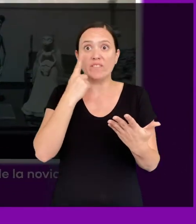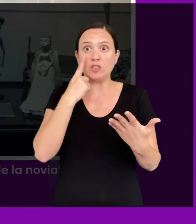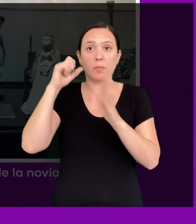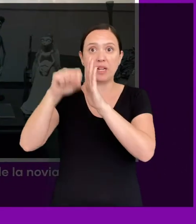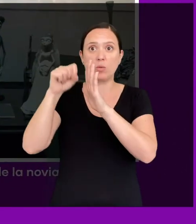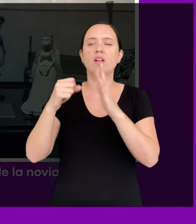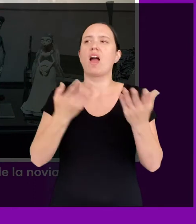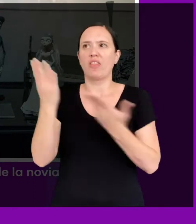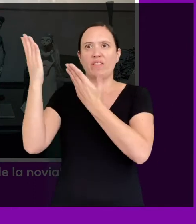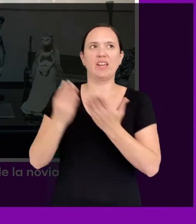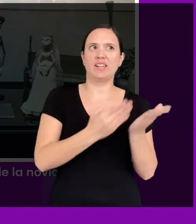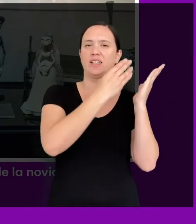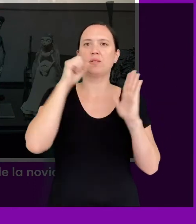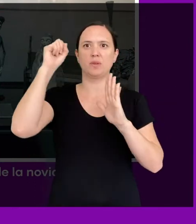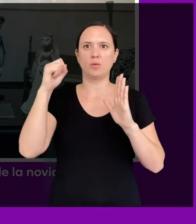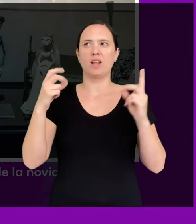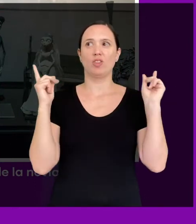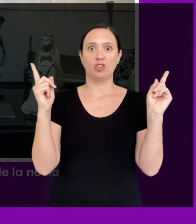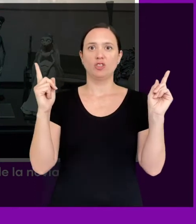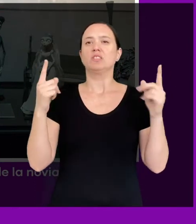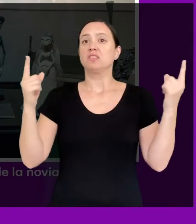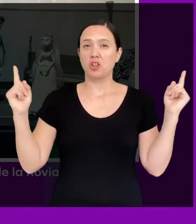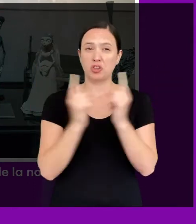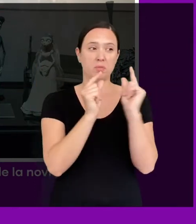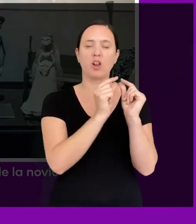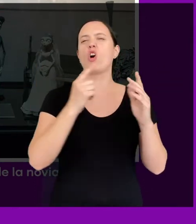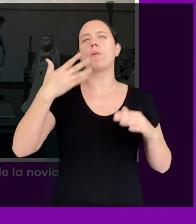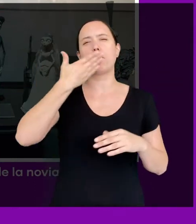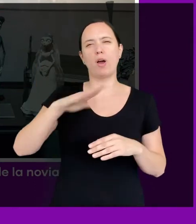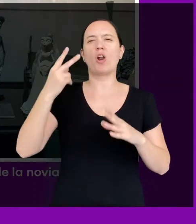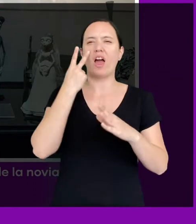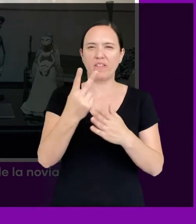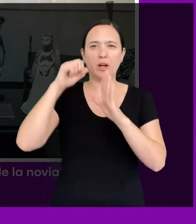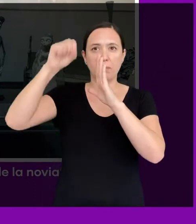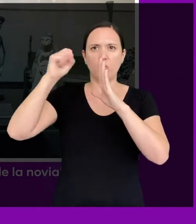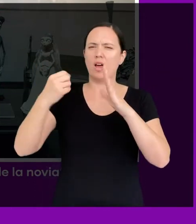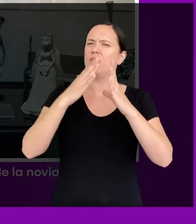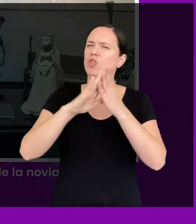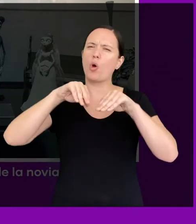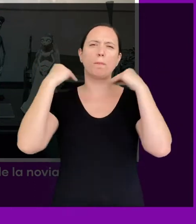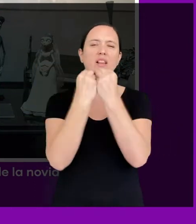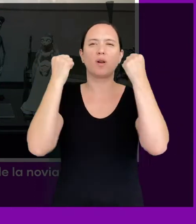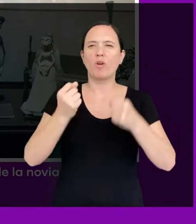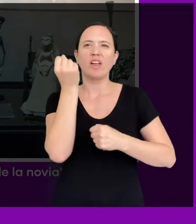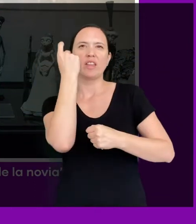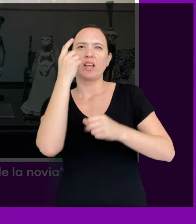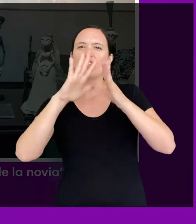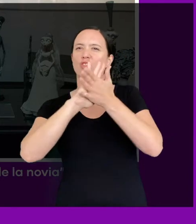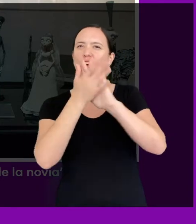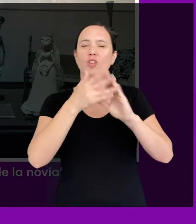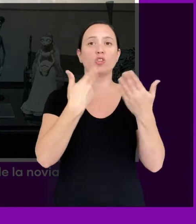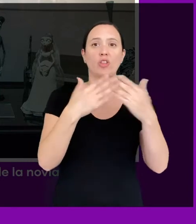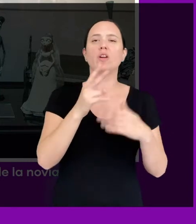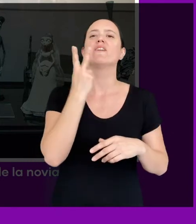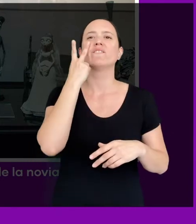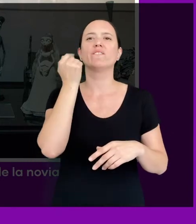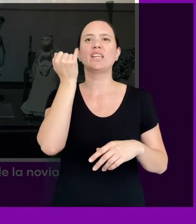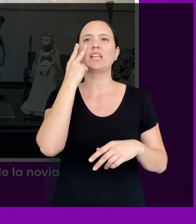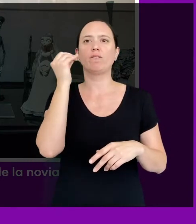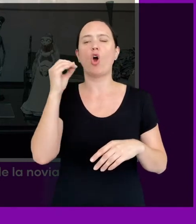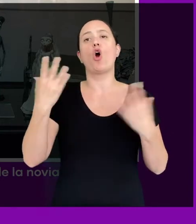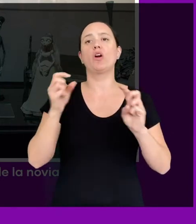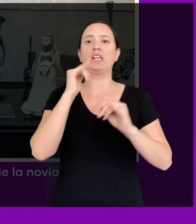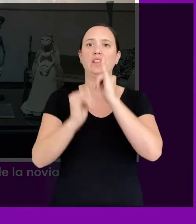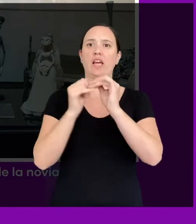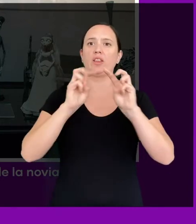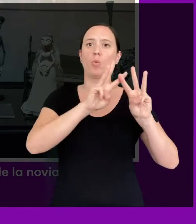o El cadáver de la novia, te invitamos a ver los trailers y, si te parece mejor, ver las películas completas que están disponibles en aplicaciones de streaming o